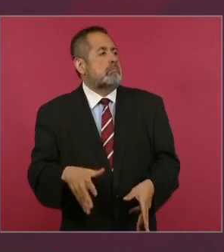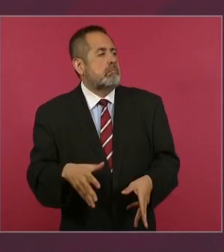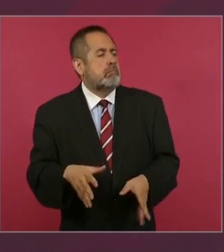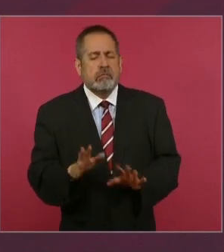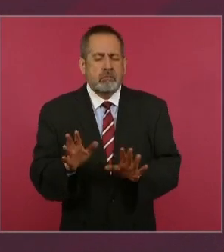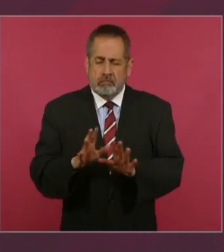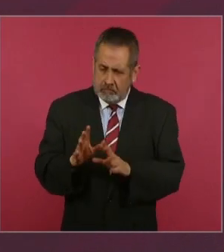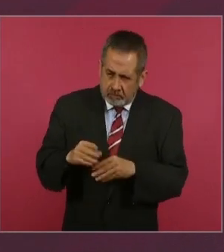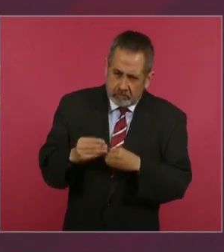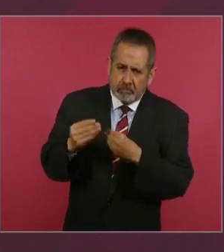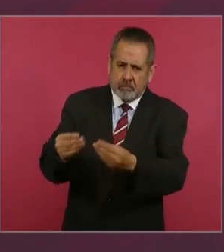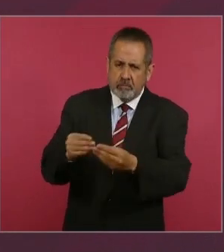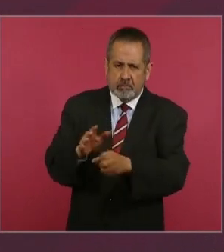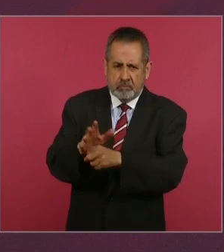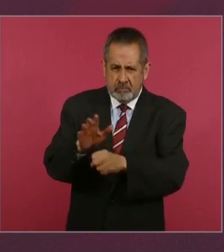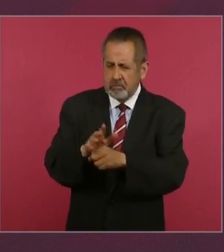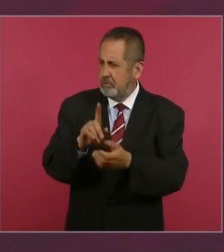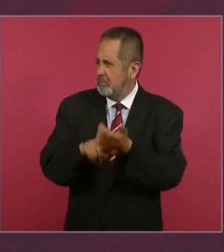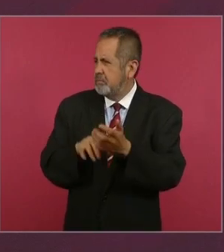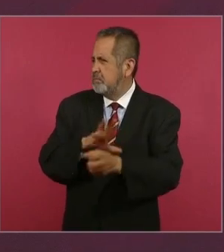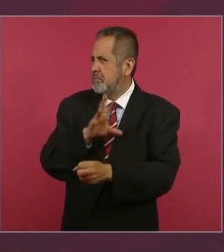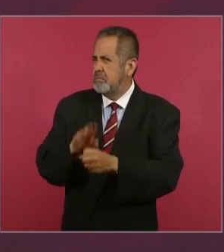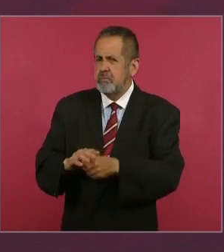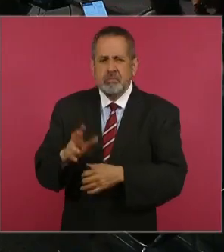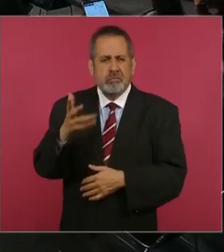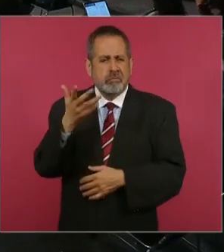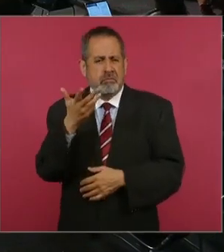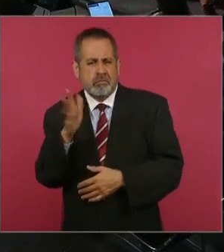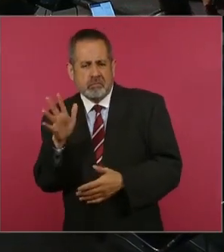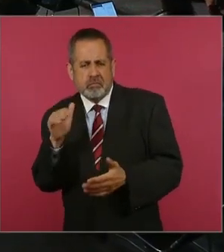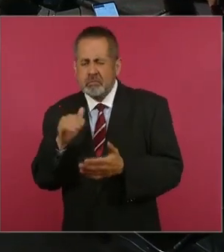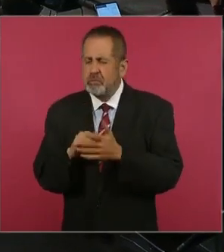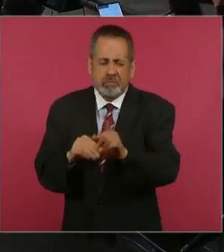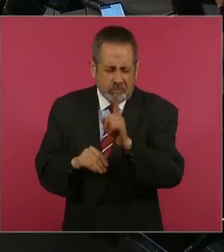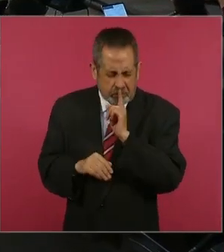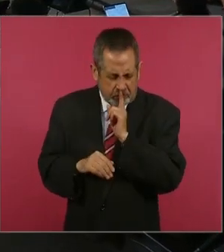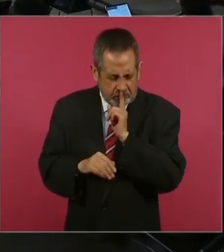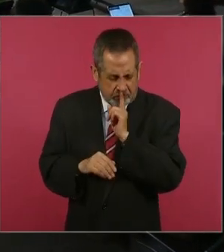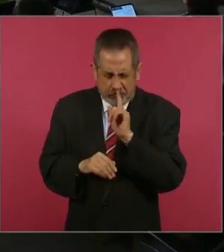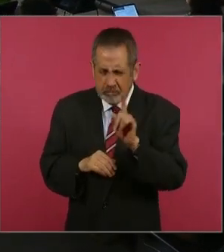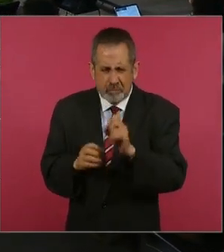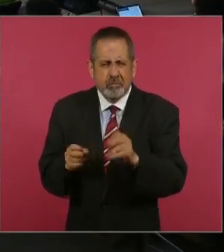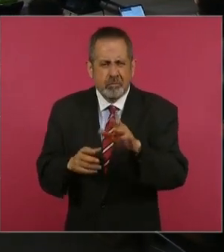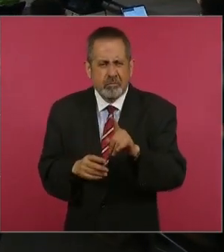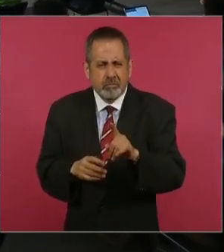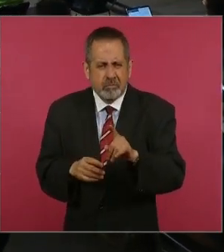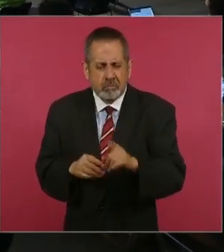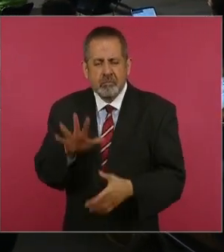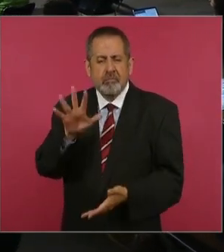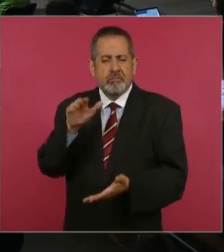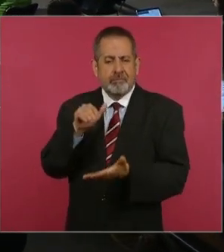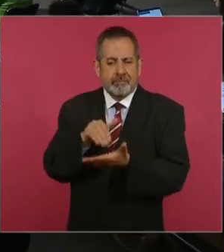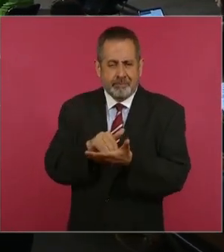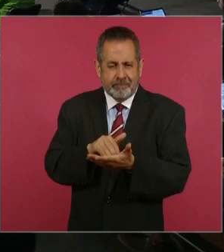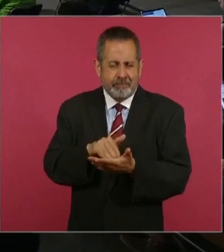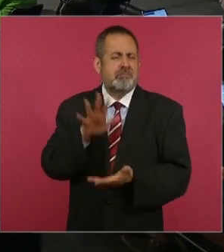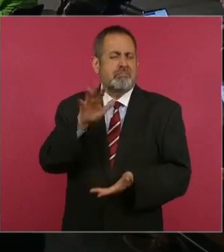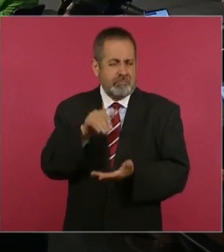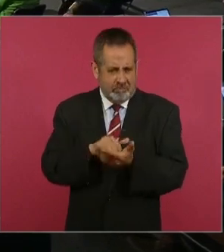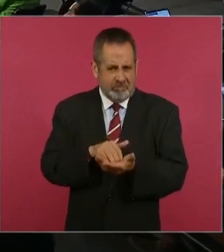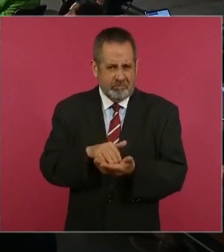perdieron ya tenemos 10.000 no se 5000 5000